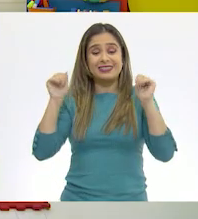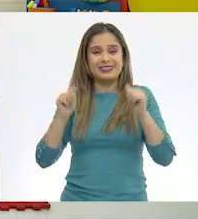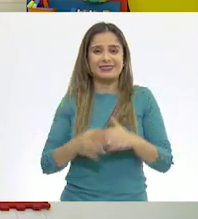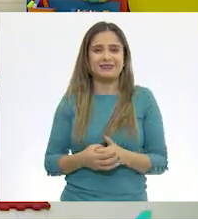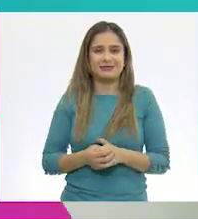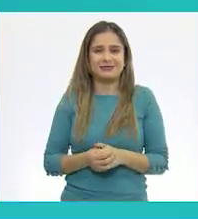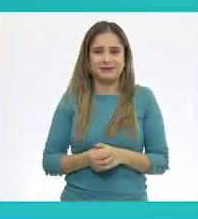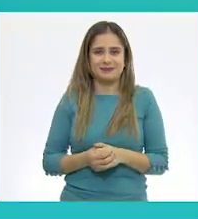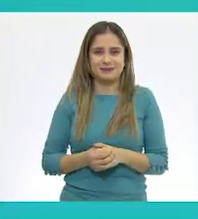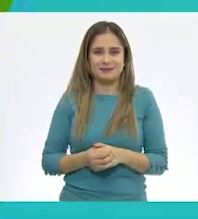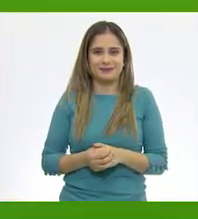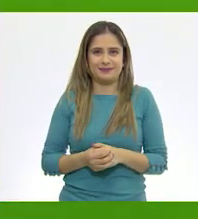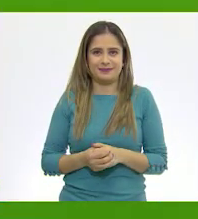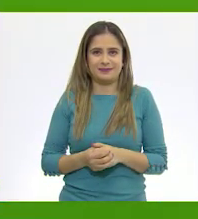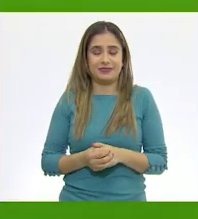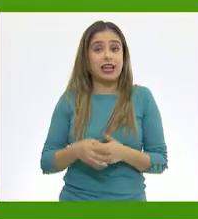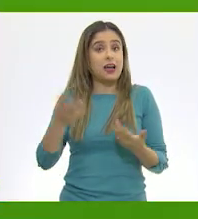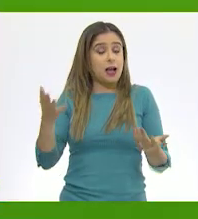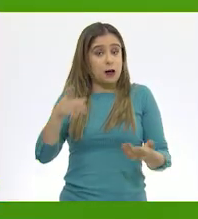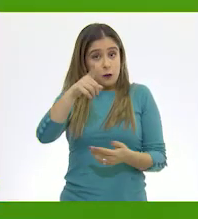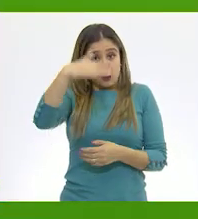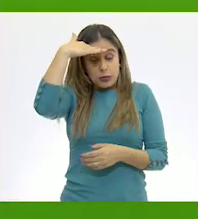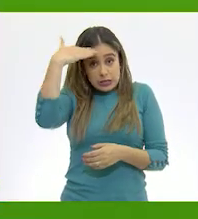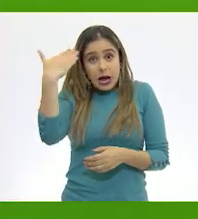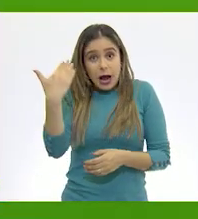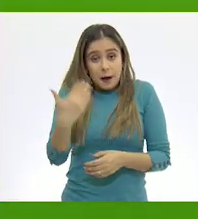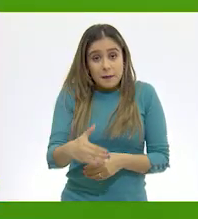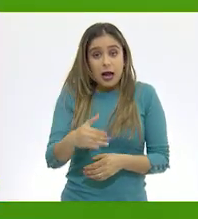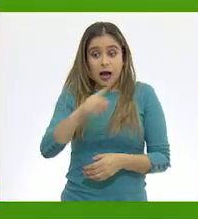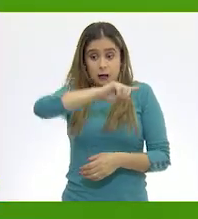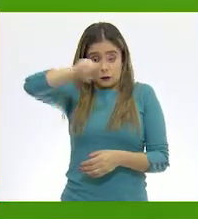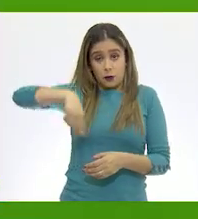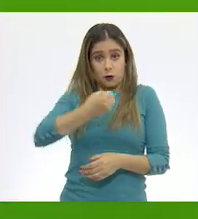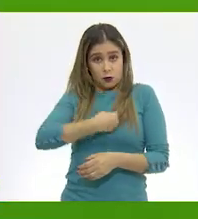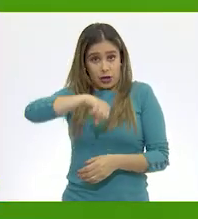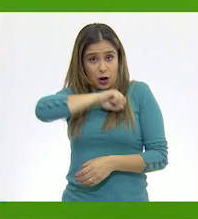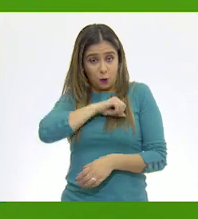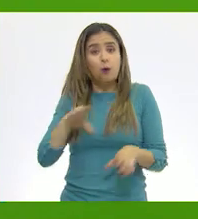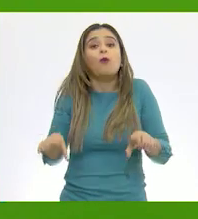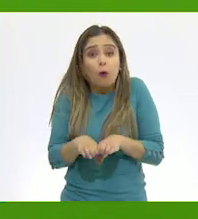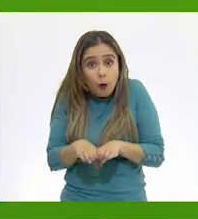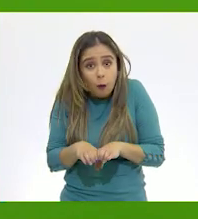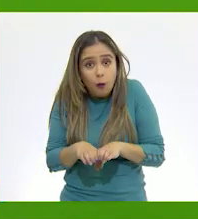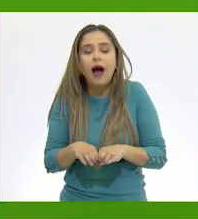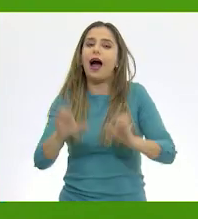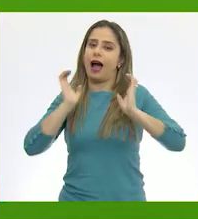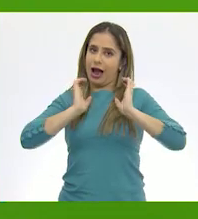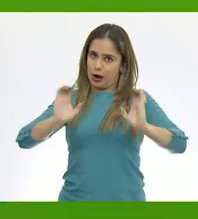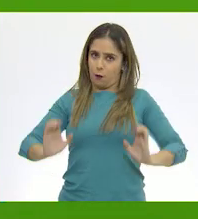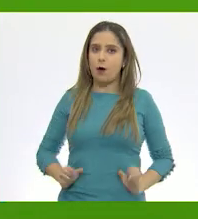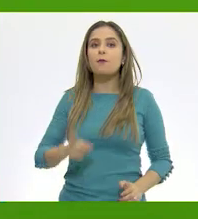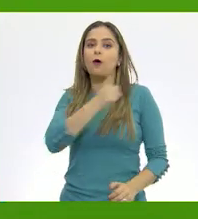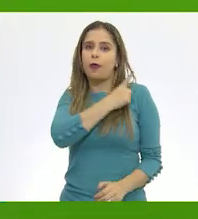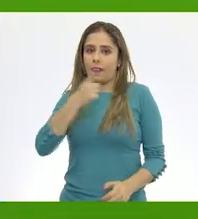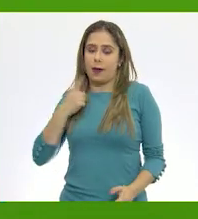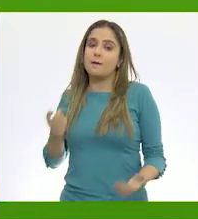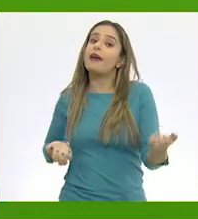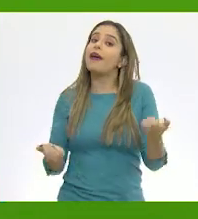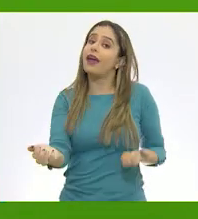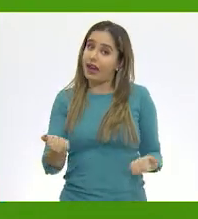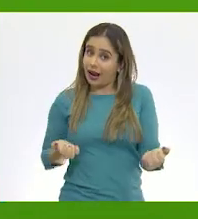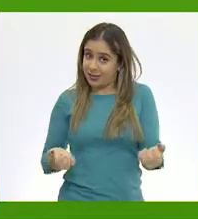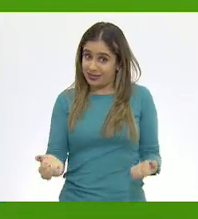¡Vamos! ¿Sabías que para mantenernos saludables es importante tener el cuerpo en constante movimiento?